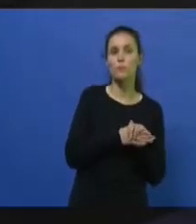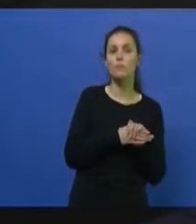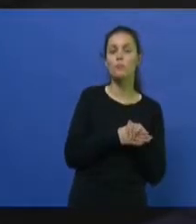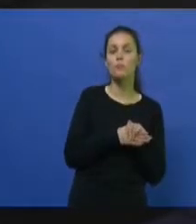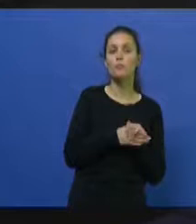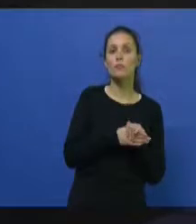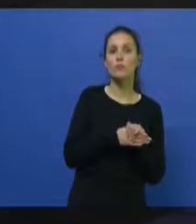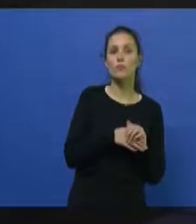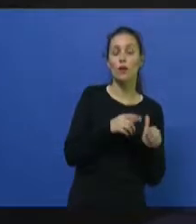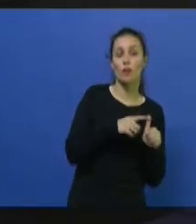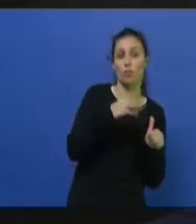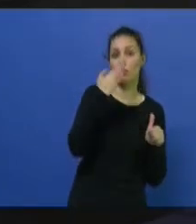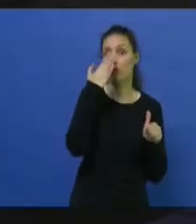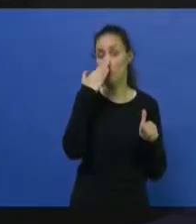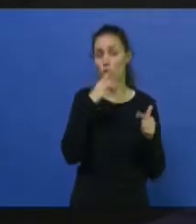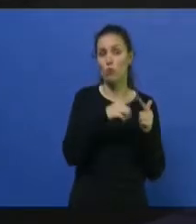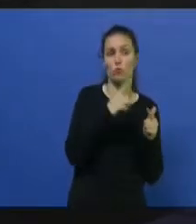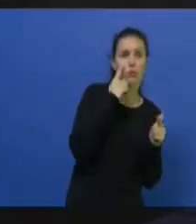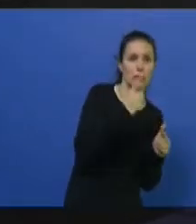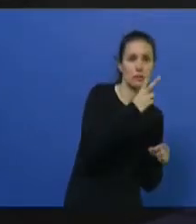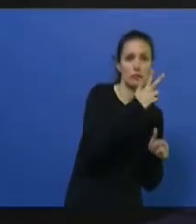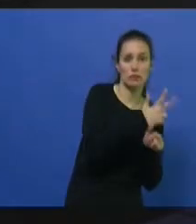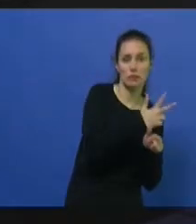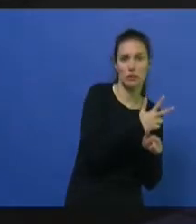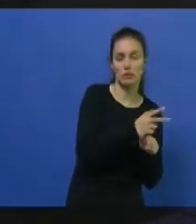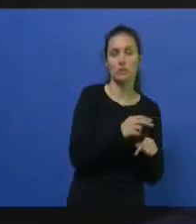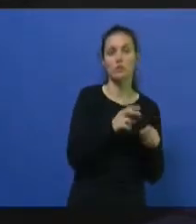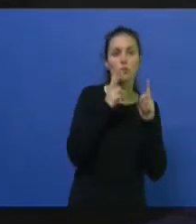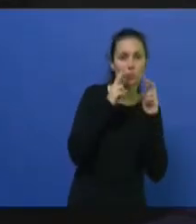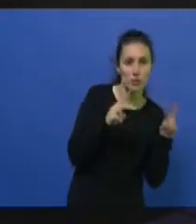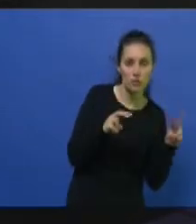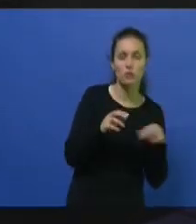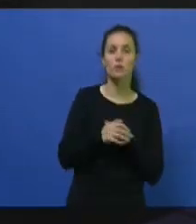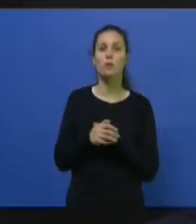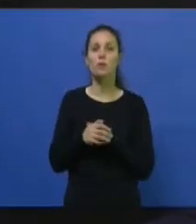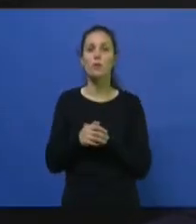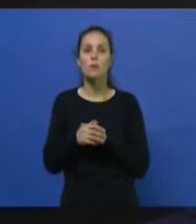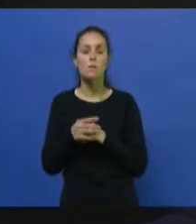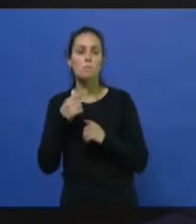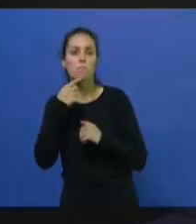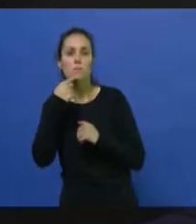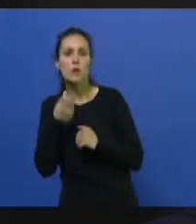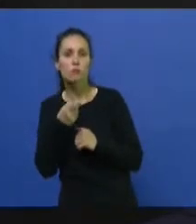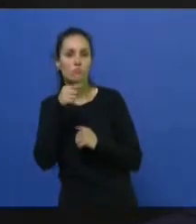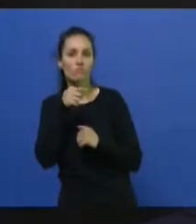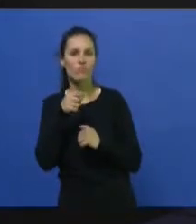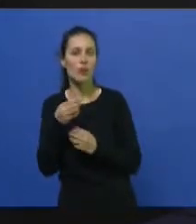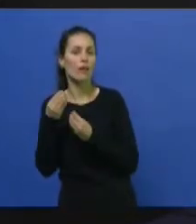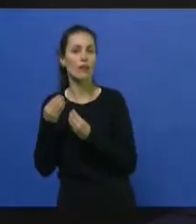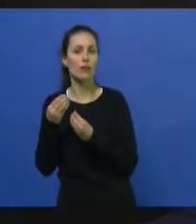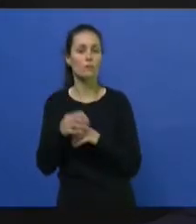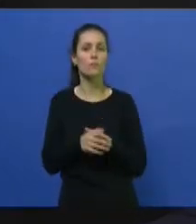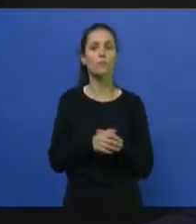el de Córdoba y el de Río Tercero. Por eso sorprende aún más lo de Tagni. Me parece que da para una entrevista y preguntarle el por qué, ¿no? Entiendo sí, que debe tener sí una causa. Creo que debe tener que ver con